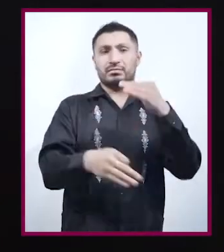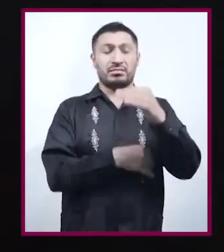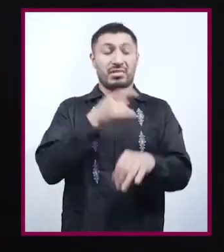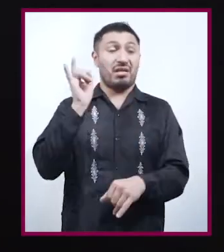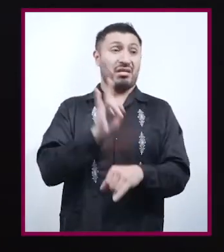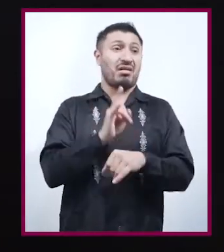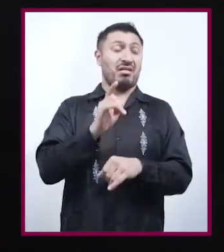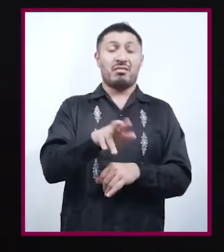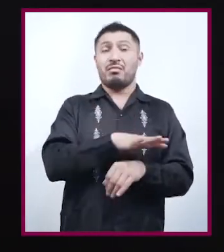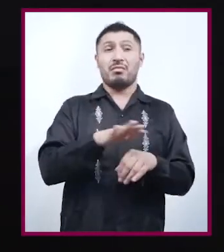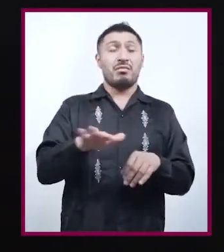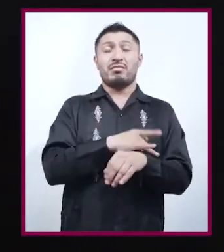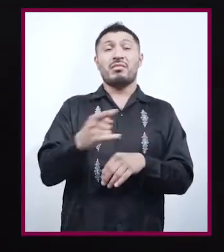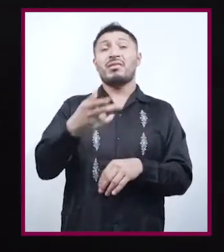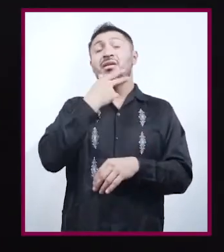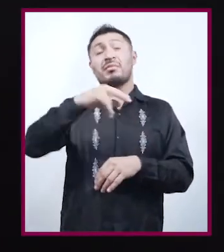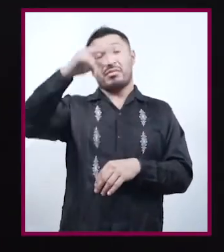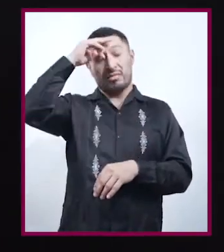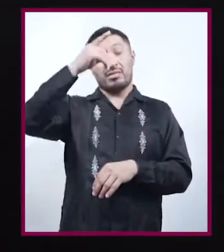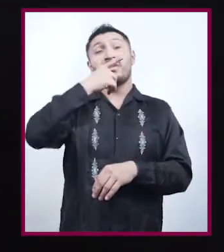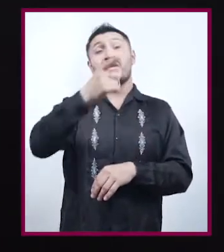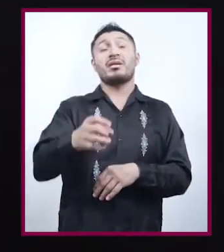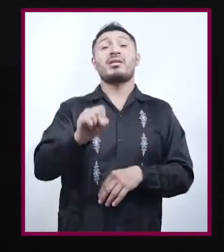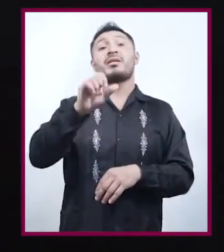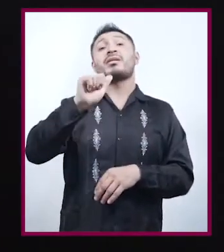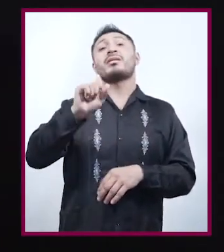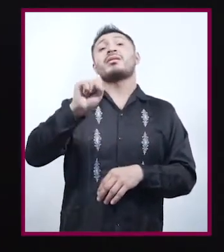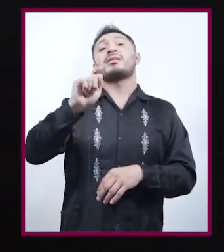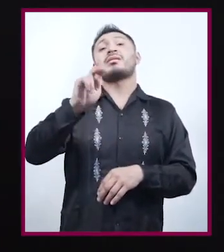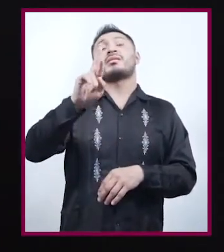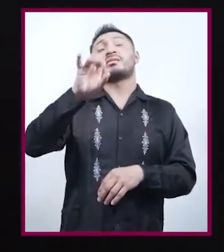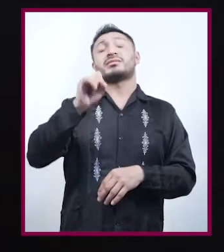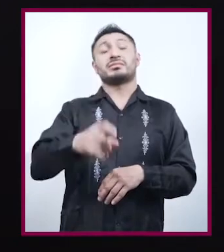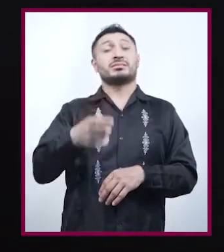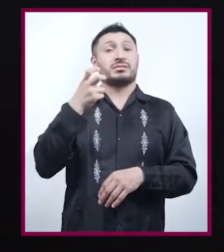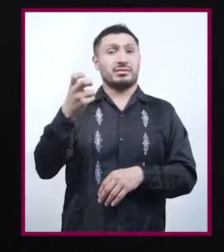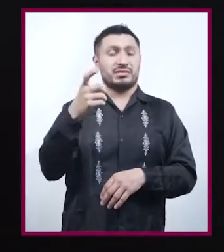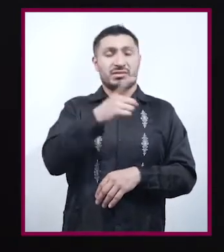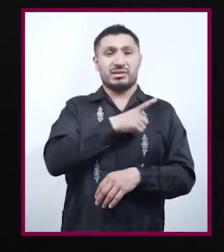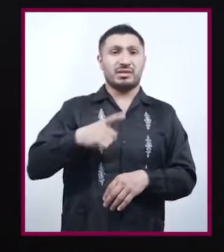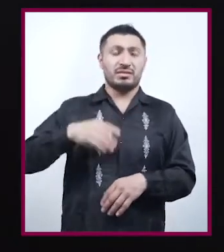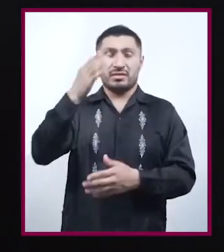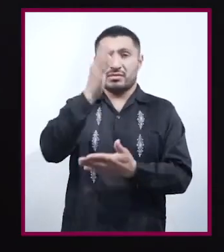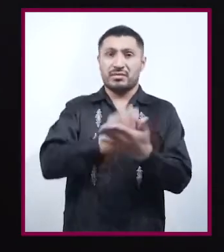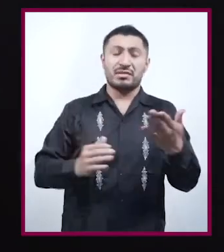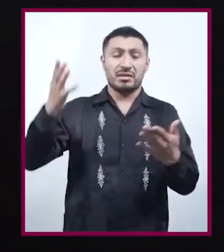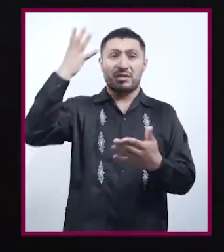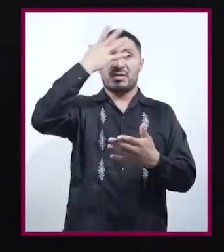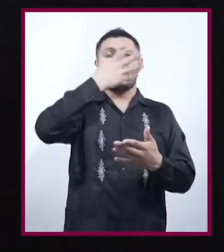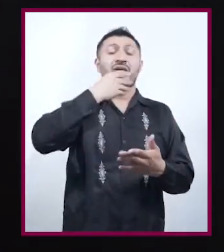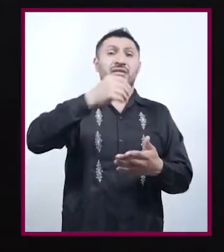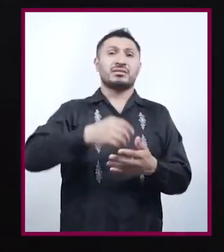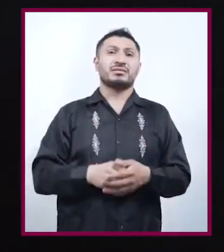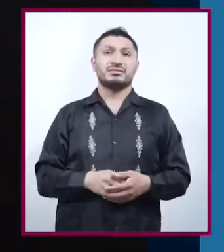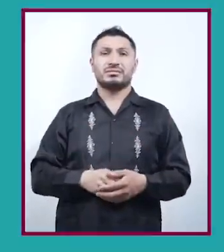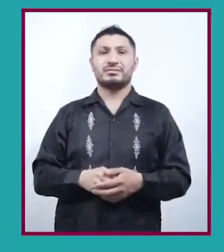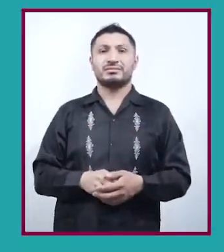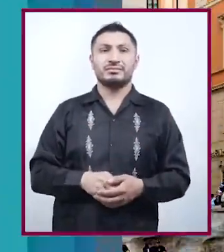vana arquitectura, porque dijo un sabio un día que a los sastres se debía la mitad de la hermosura.